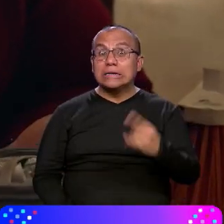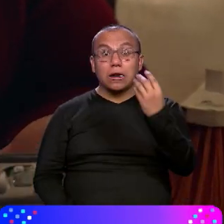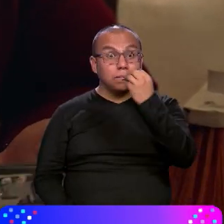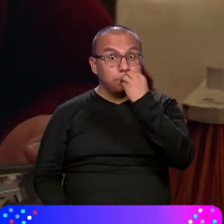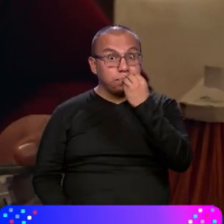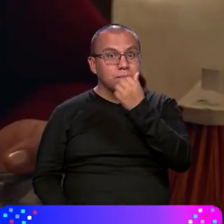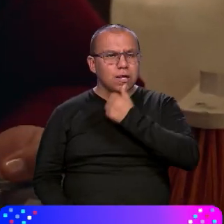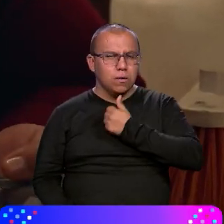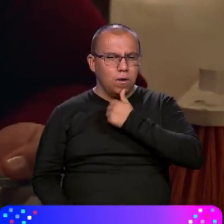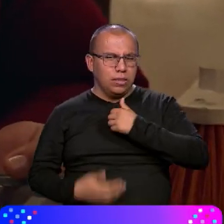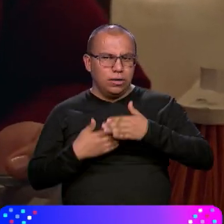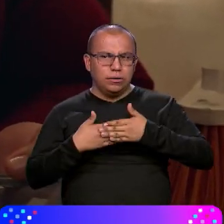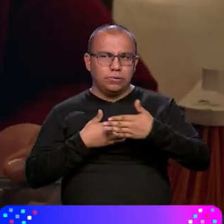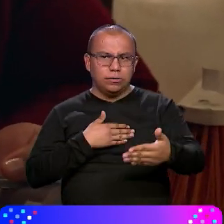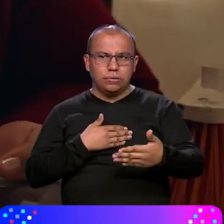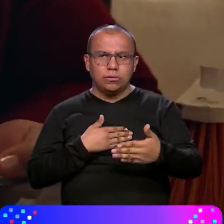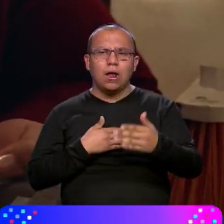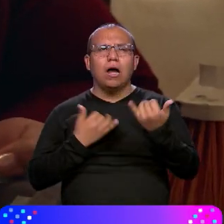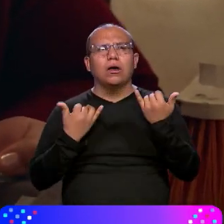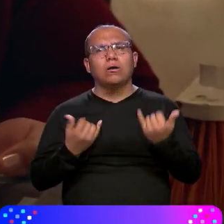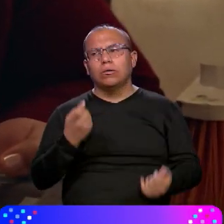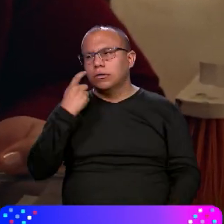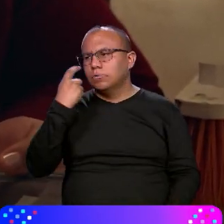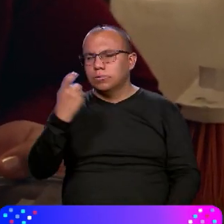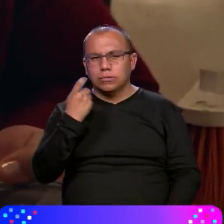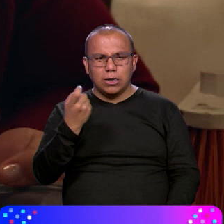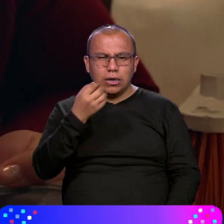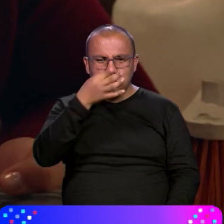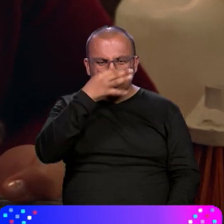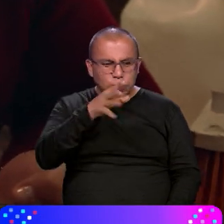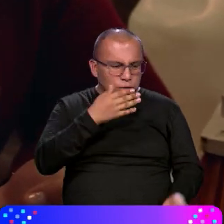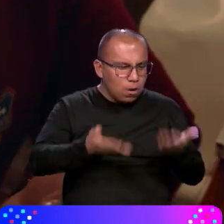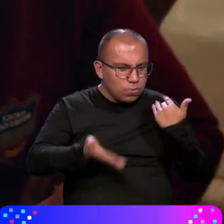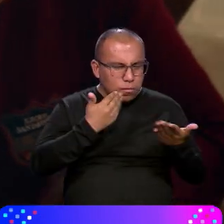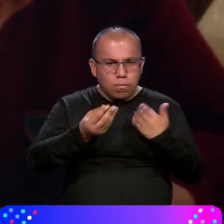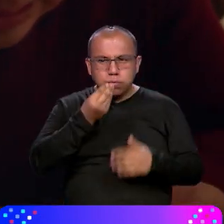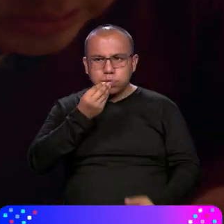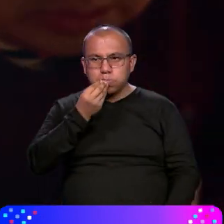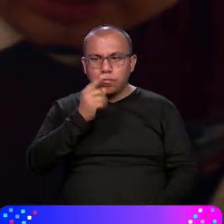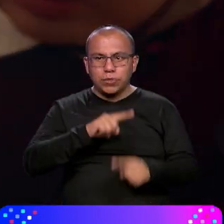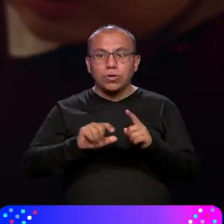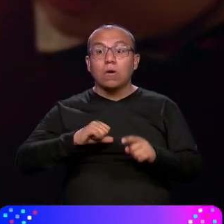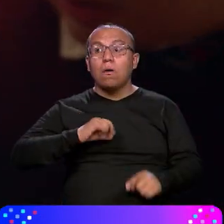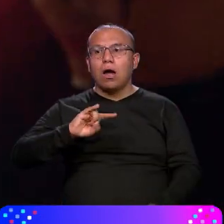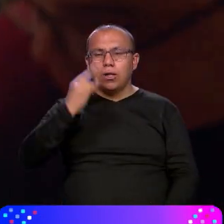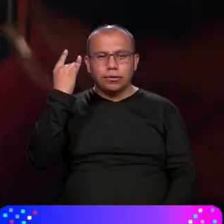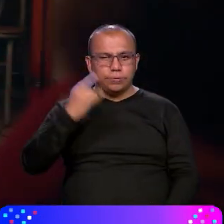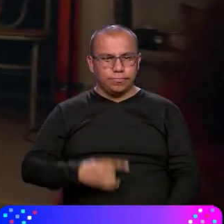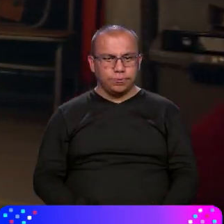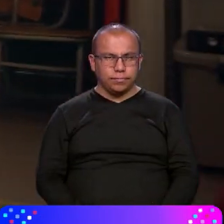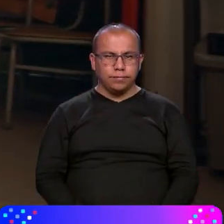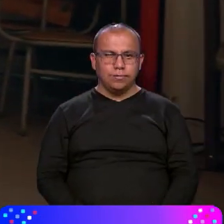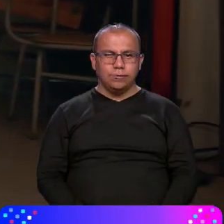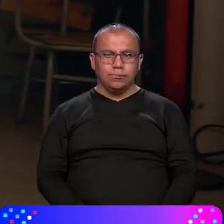algo, aguanta más, ¿verdad? Ay, dígala, no me voy a poner a buscar en la basura, ¿sí? Yo tengo algo.